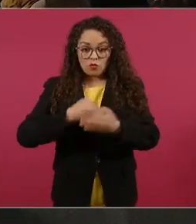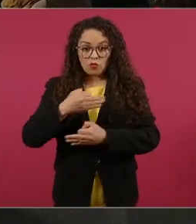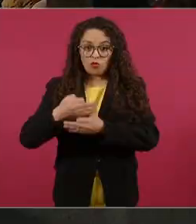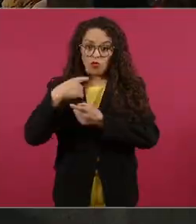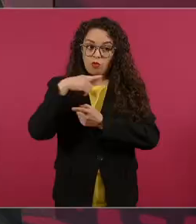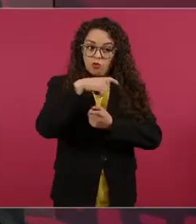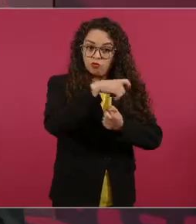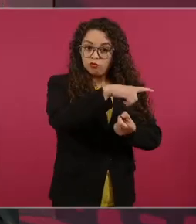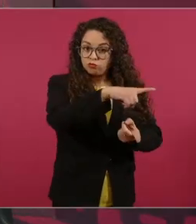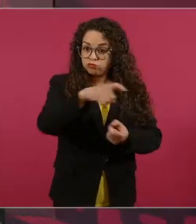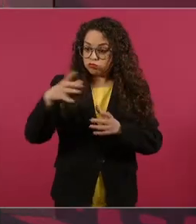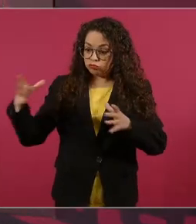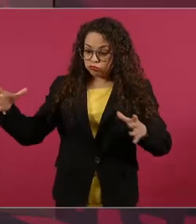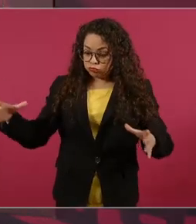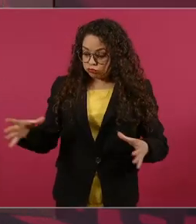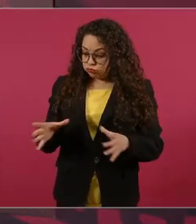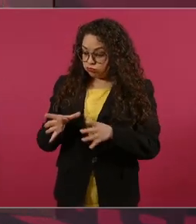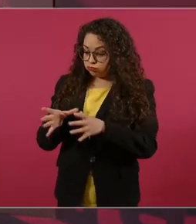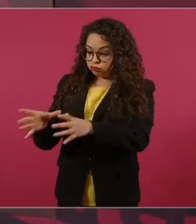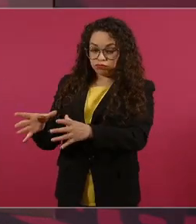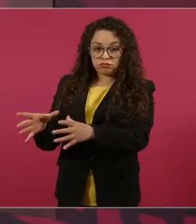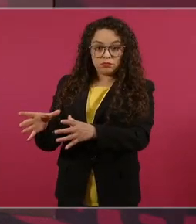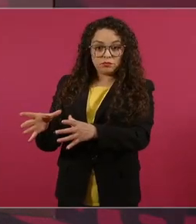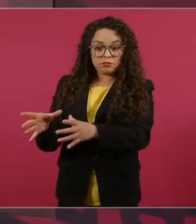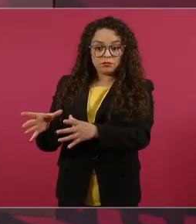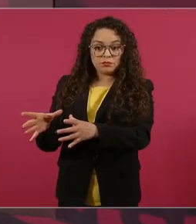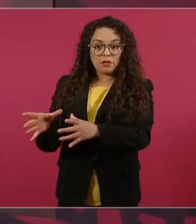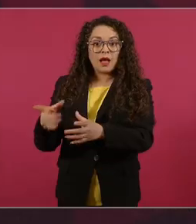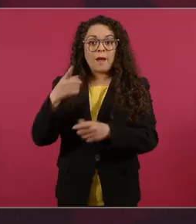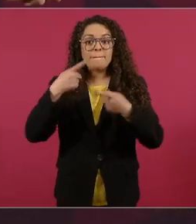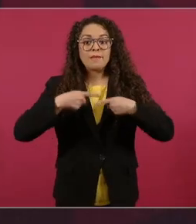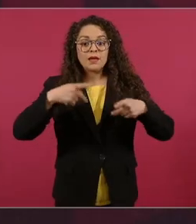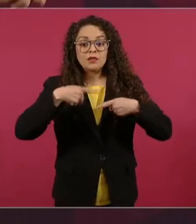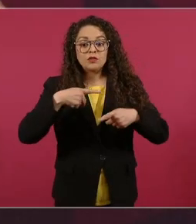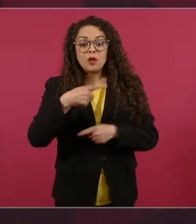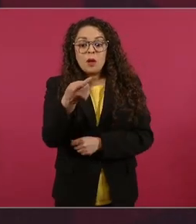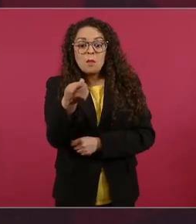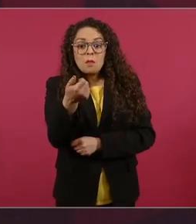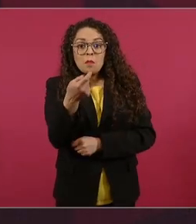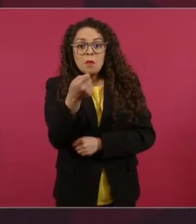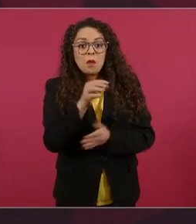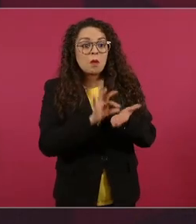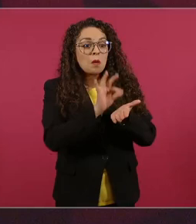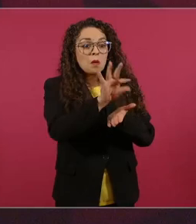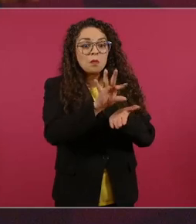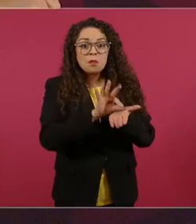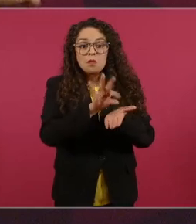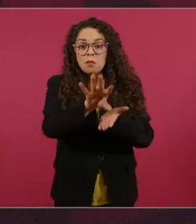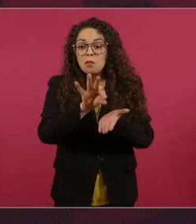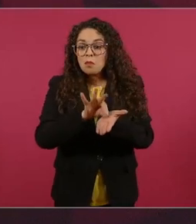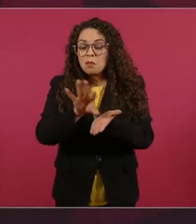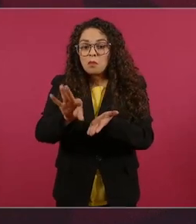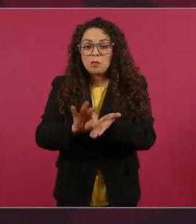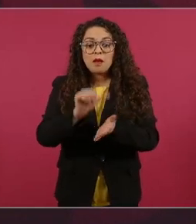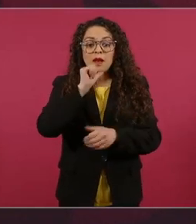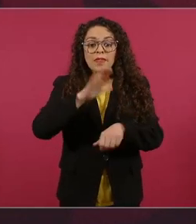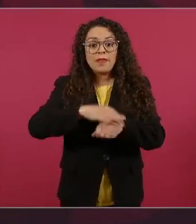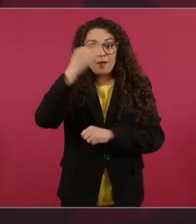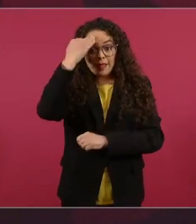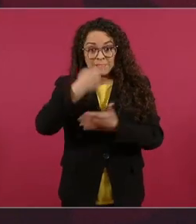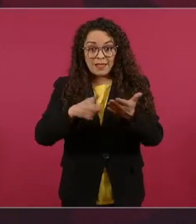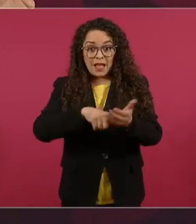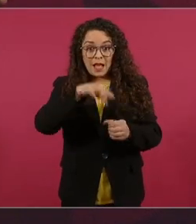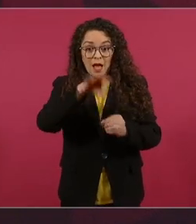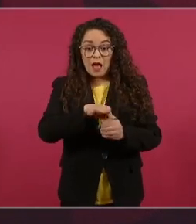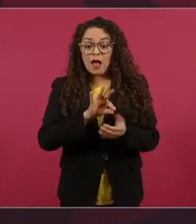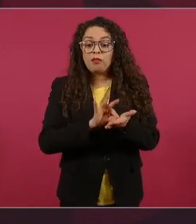y a la gente solo le entregan migajas cuando hay elecciones,